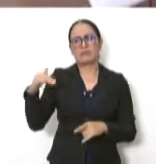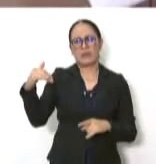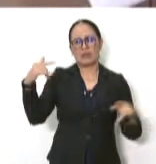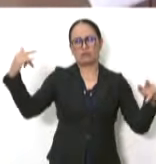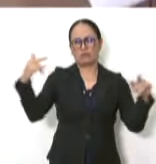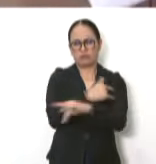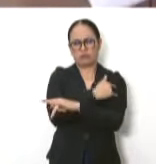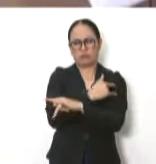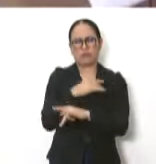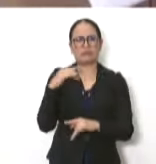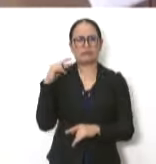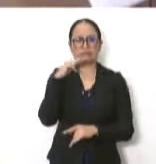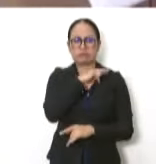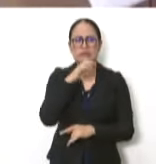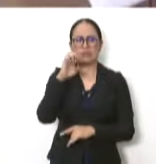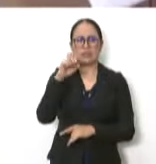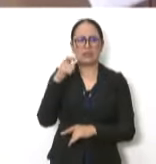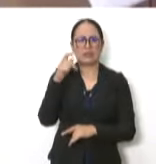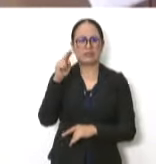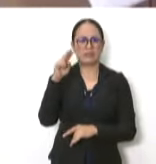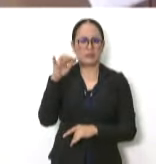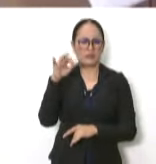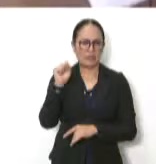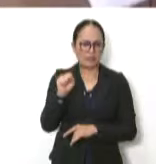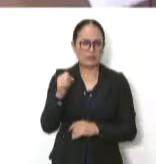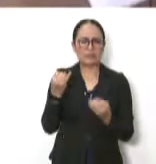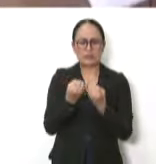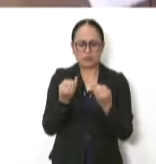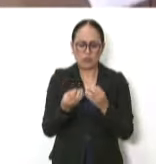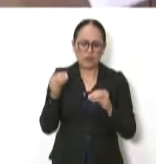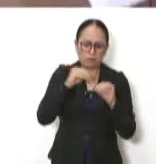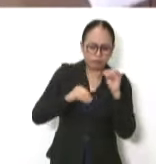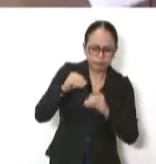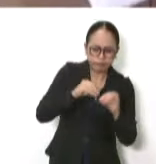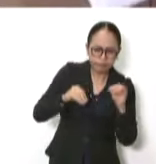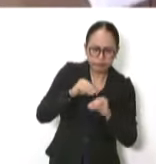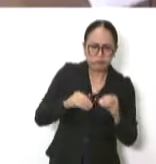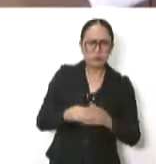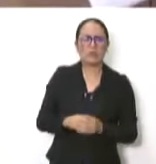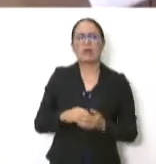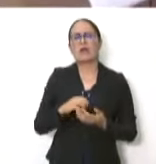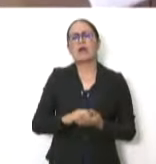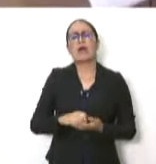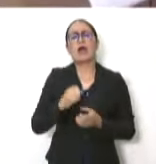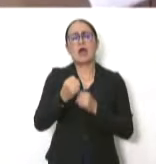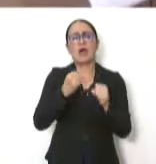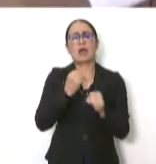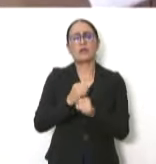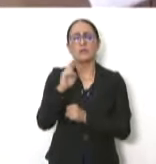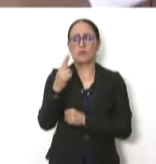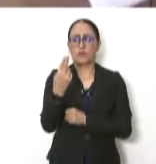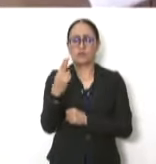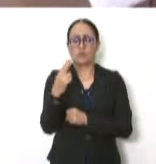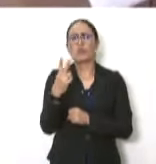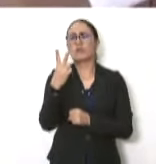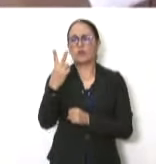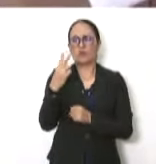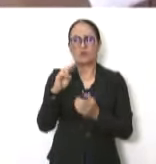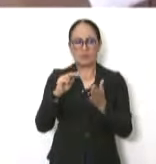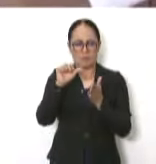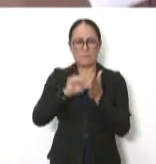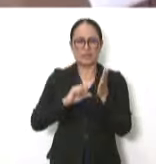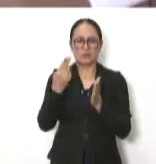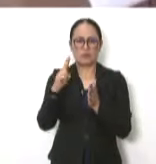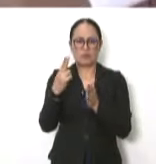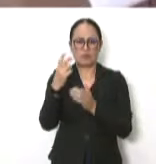así como de las acciones instrumentadas como resultado de ellas. En noviembre de 2014, el gobierno federal